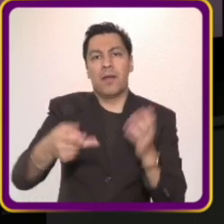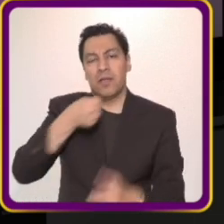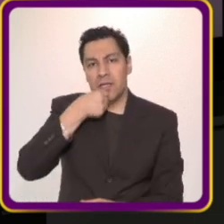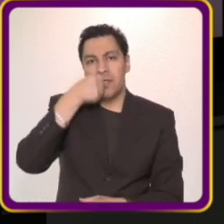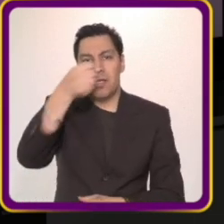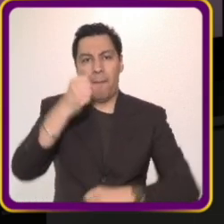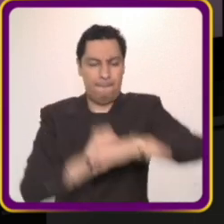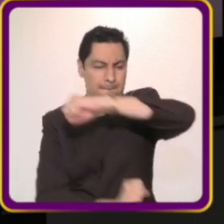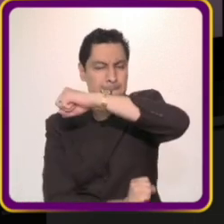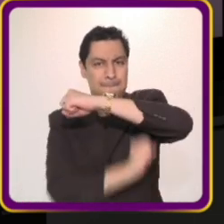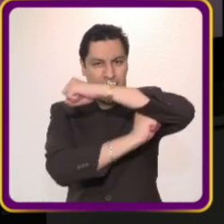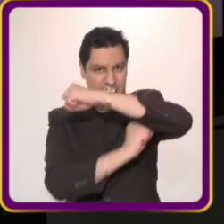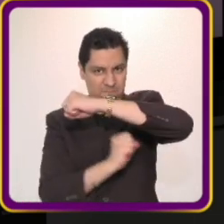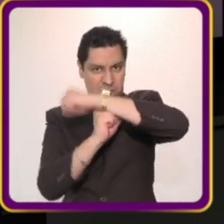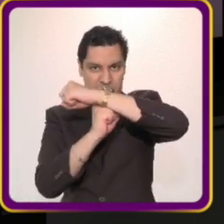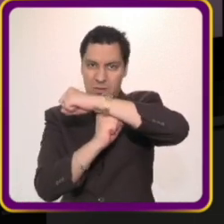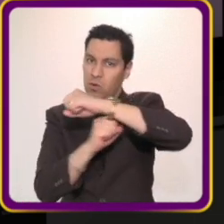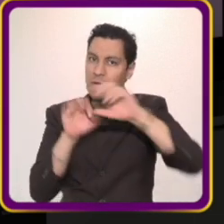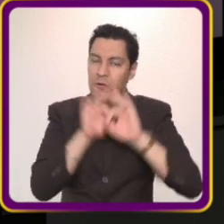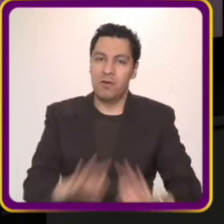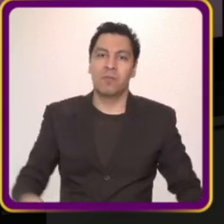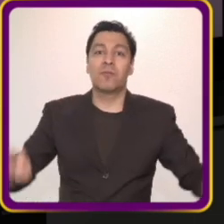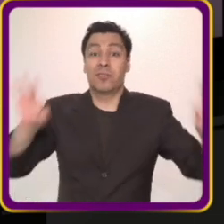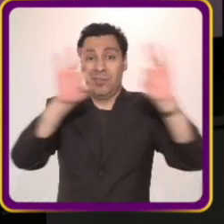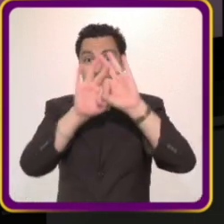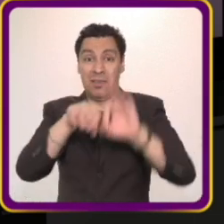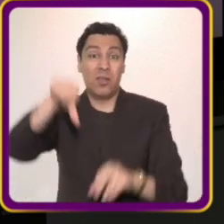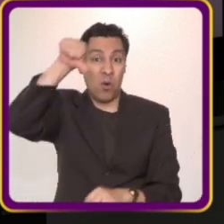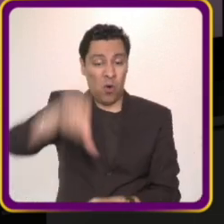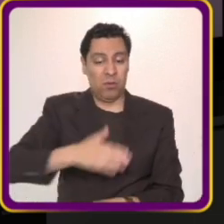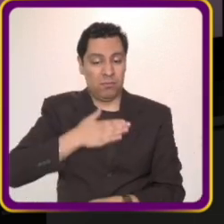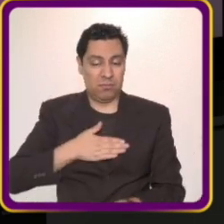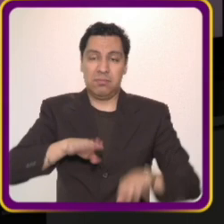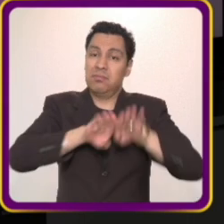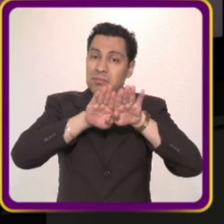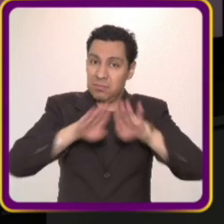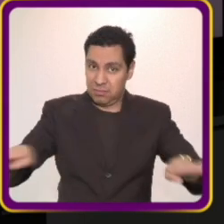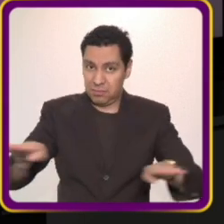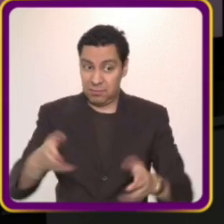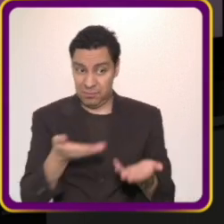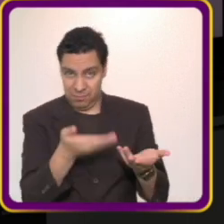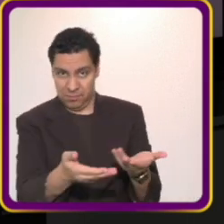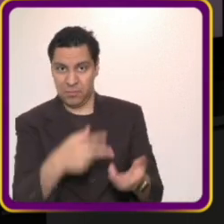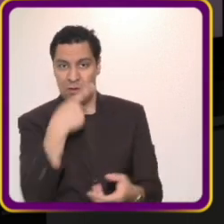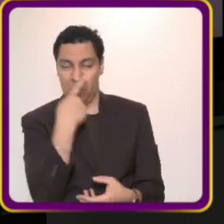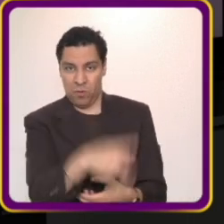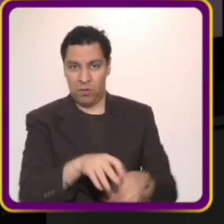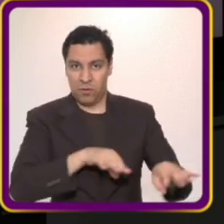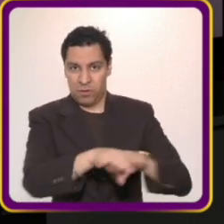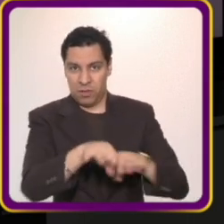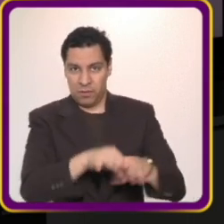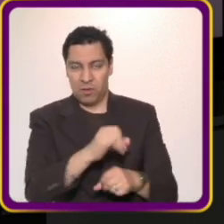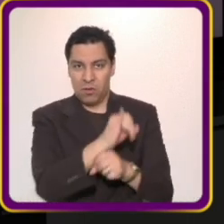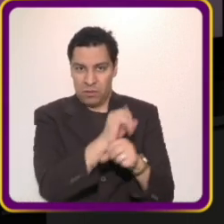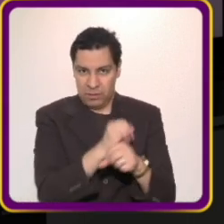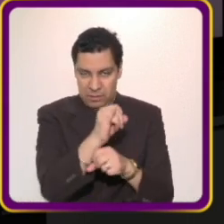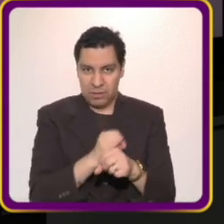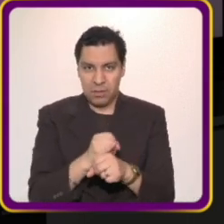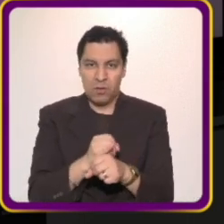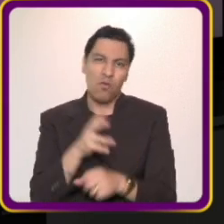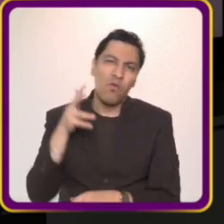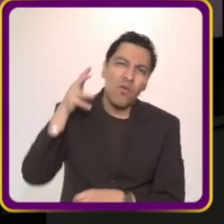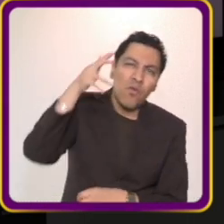pilar esencial de nuestra democracia y hoy, gracias a su labor, podemos vislumbrar un futuro